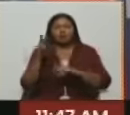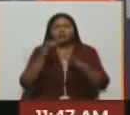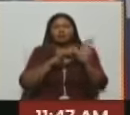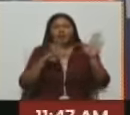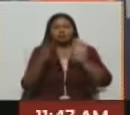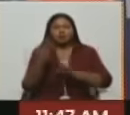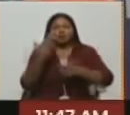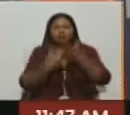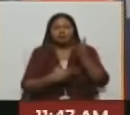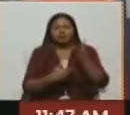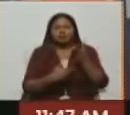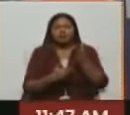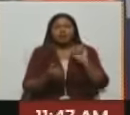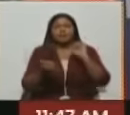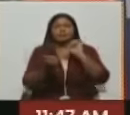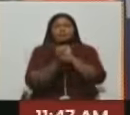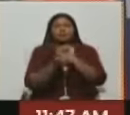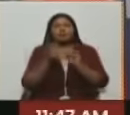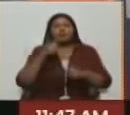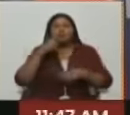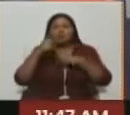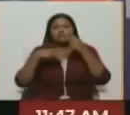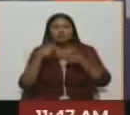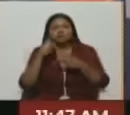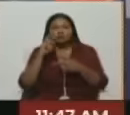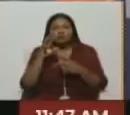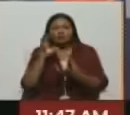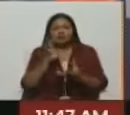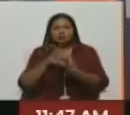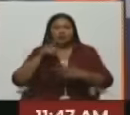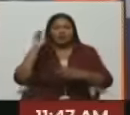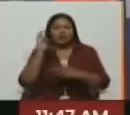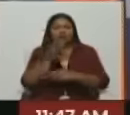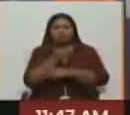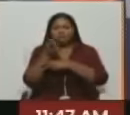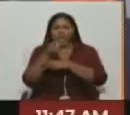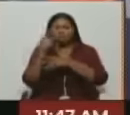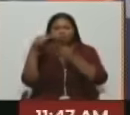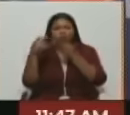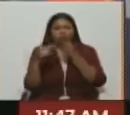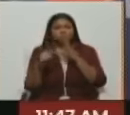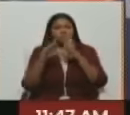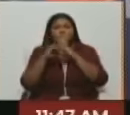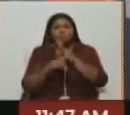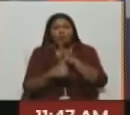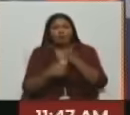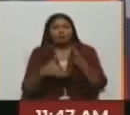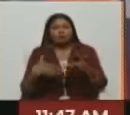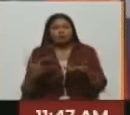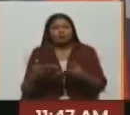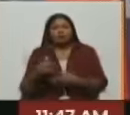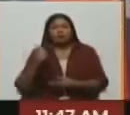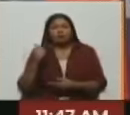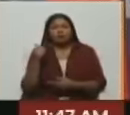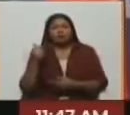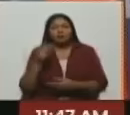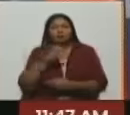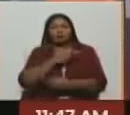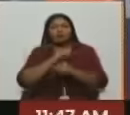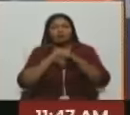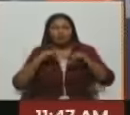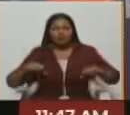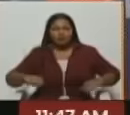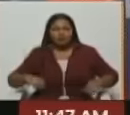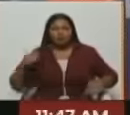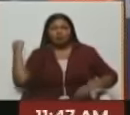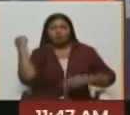en la lista de presos políticos cuando tenían granadas, fusiles robados de la policía y de la Fuerza Armada para